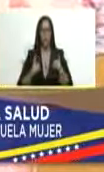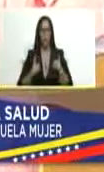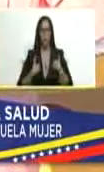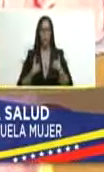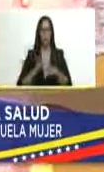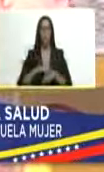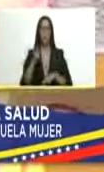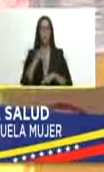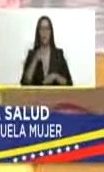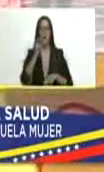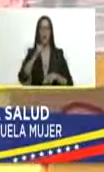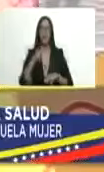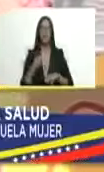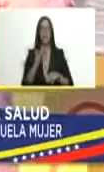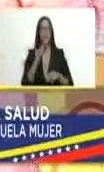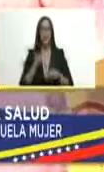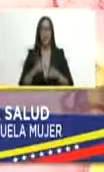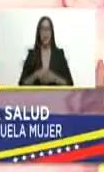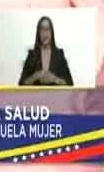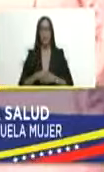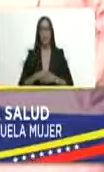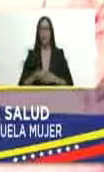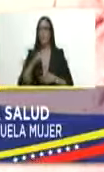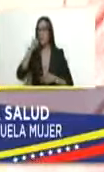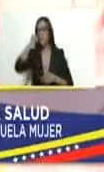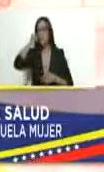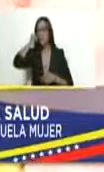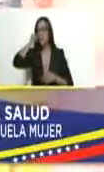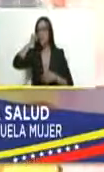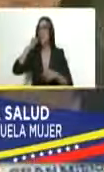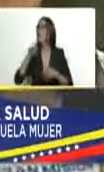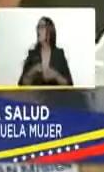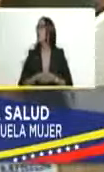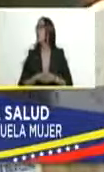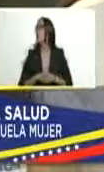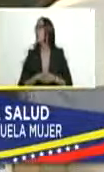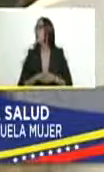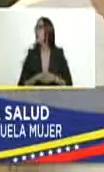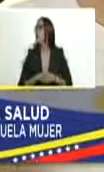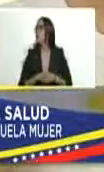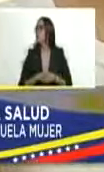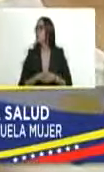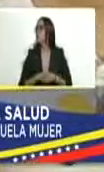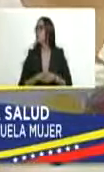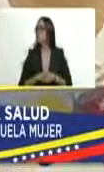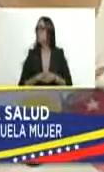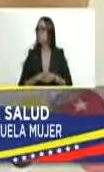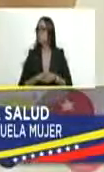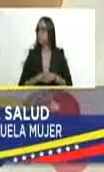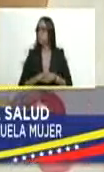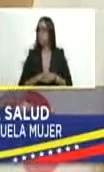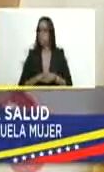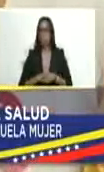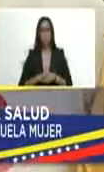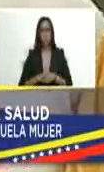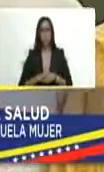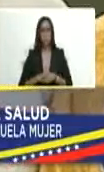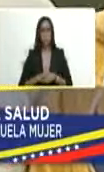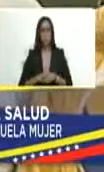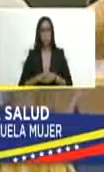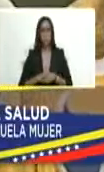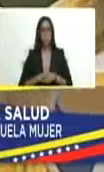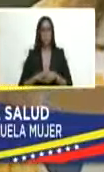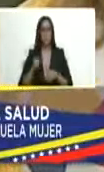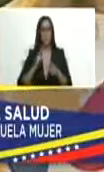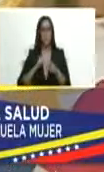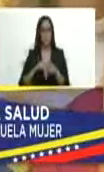busca gente peor. Pa' peor yo. Decía un amigo mío. ¿Ah? ¿Entiendes?